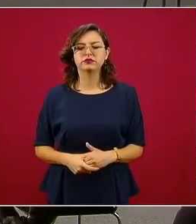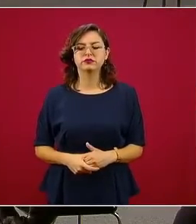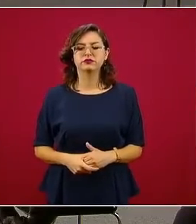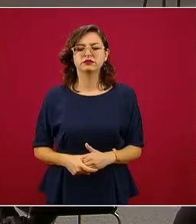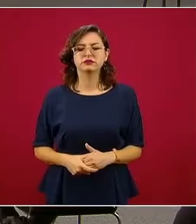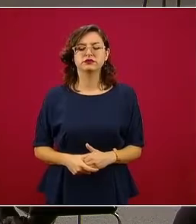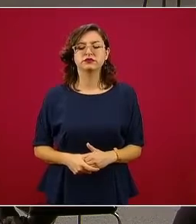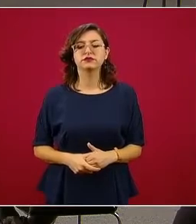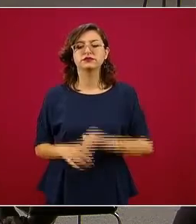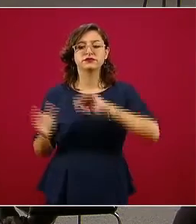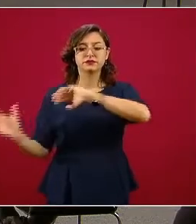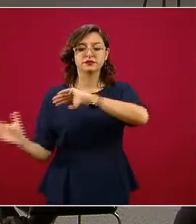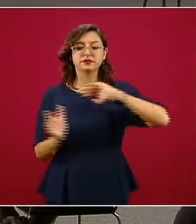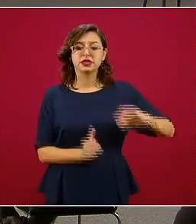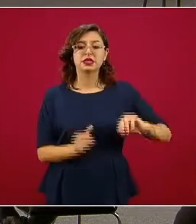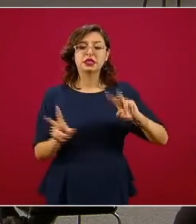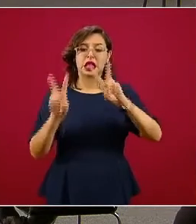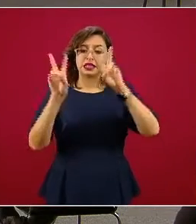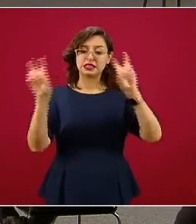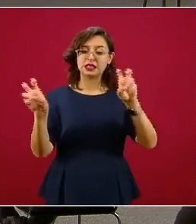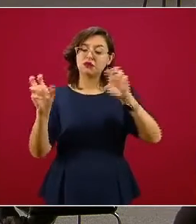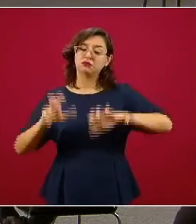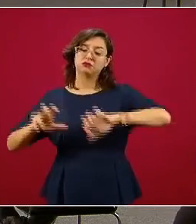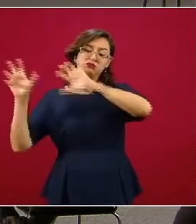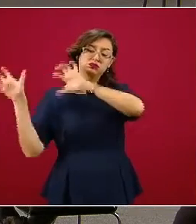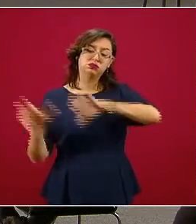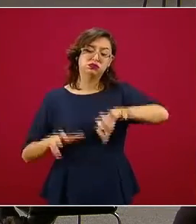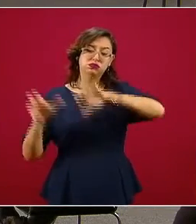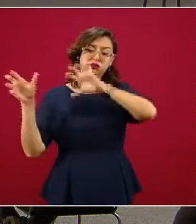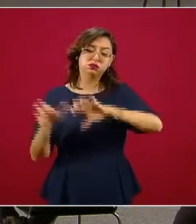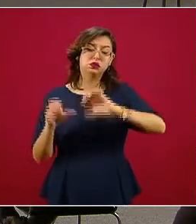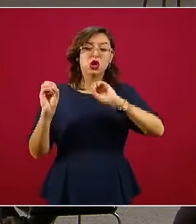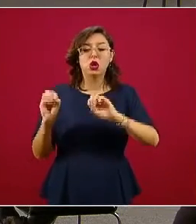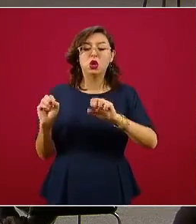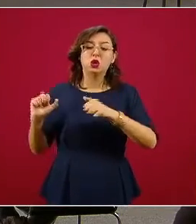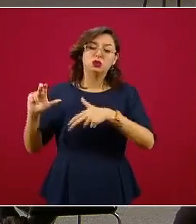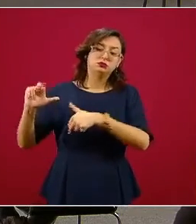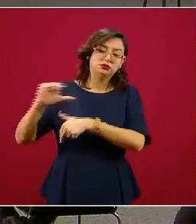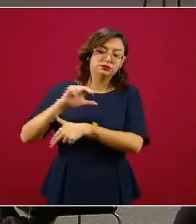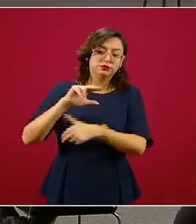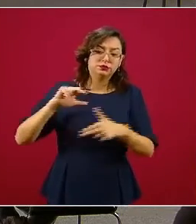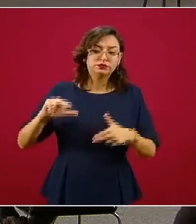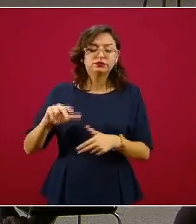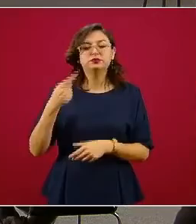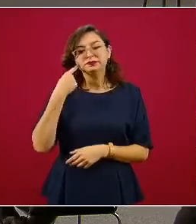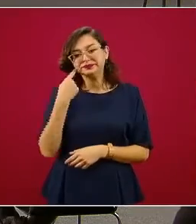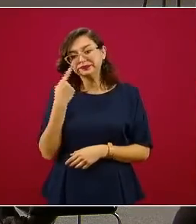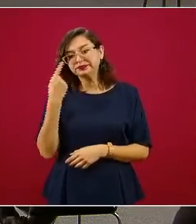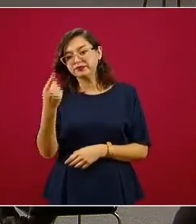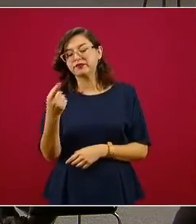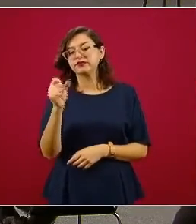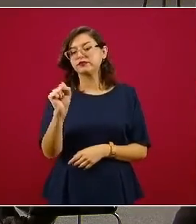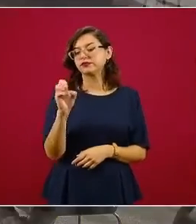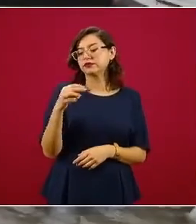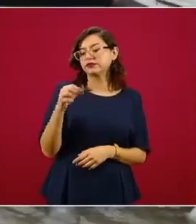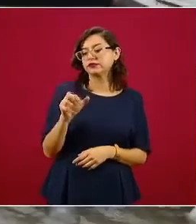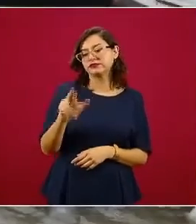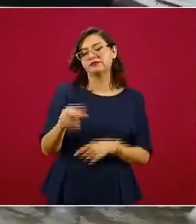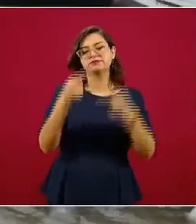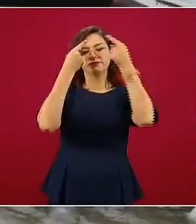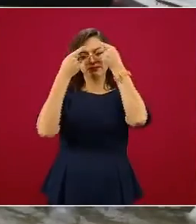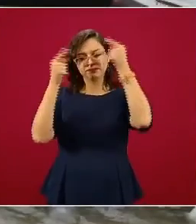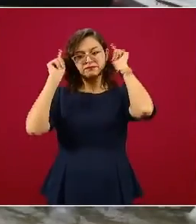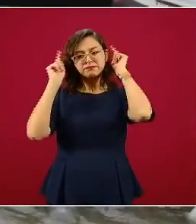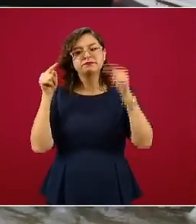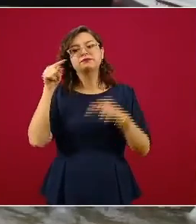cuanto a los ciclones tropicales, como ustedes saben, en la imagen vemos a nuestros compañeros marinos, el Plan Marina, que